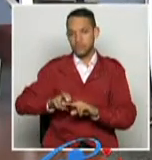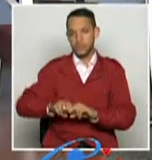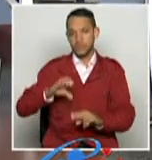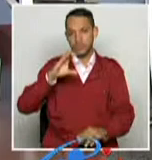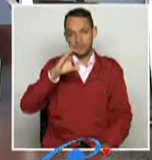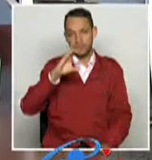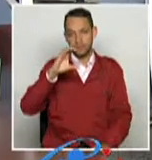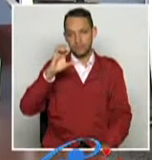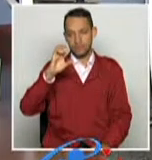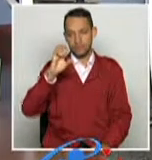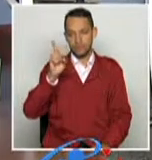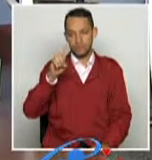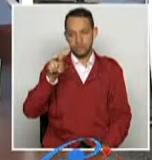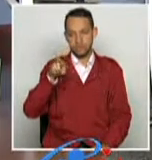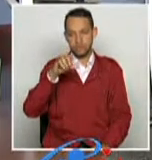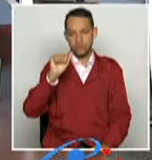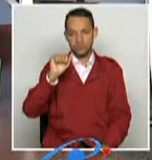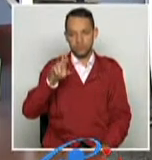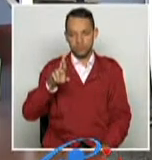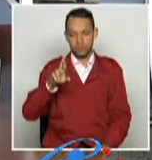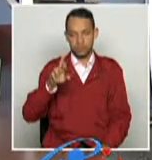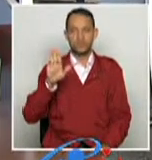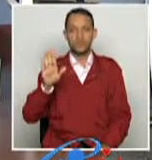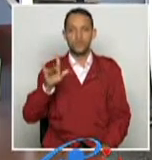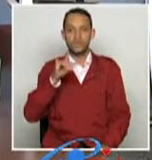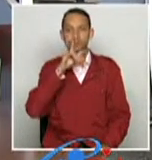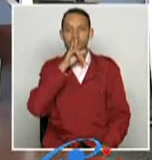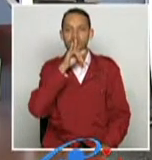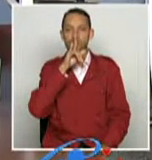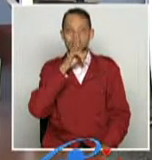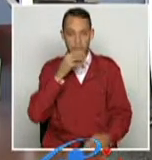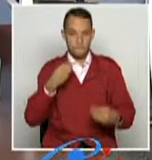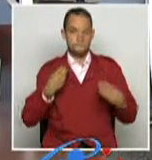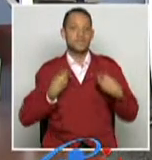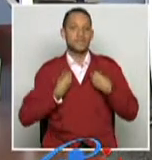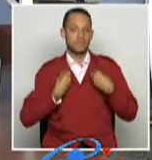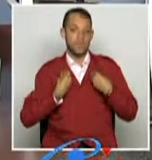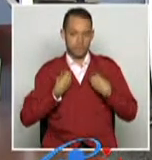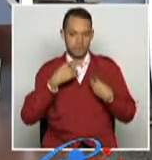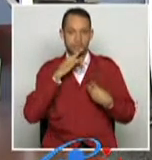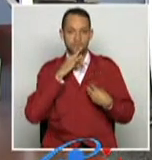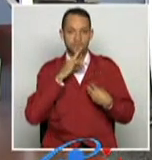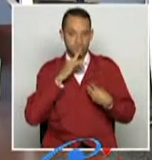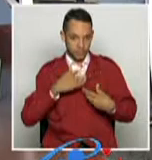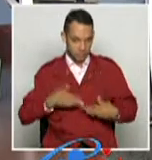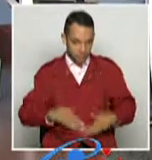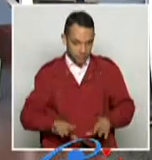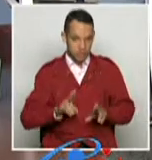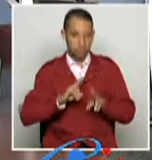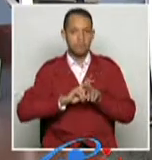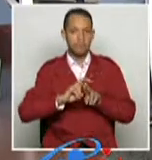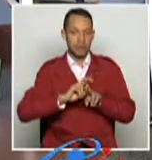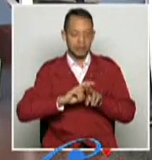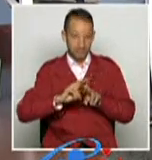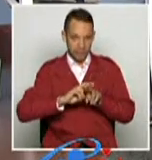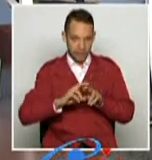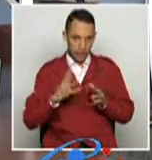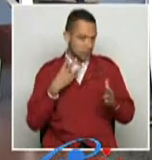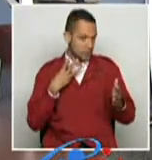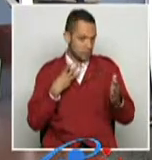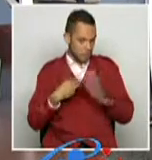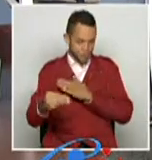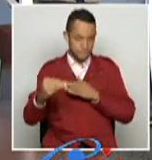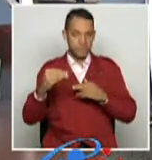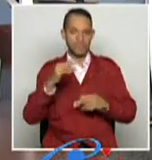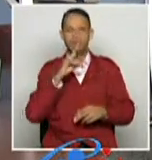César Arias. Él tiene su sede en Atlanta, es manizaleño, pero tiene una experiencia de más de 20 años en Estados Unidos, trabajando